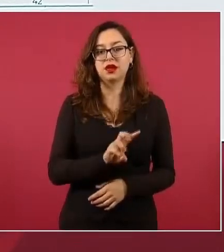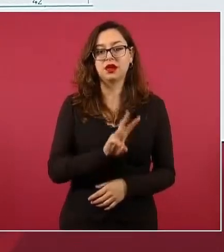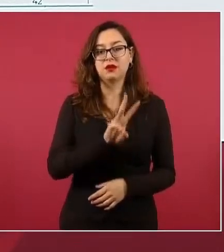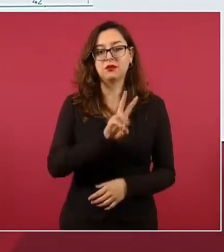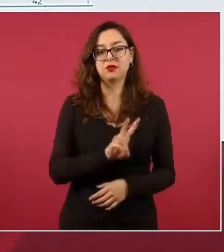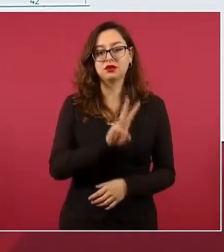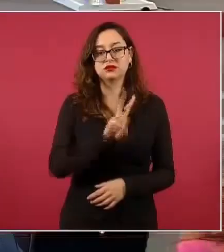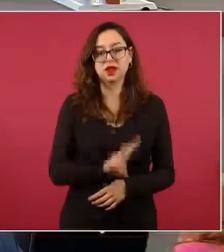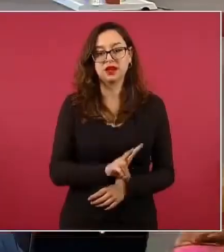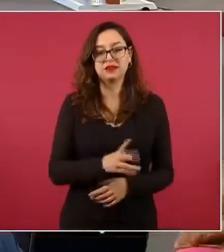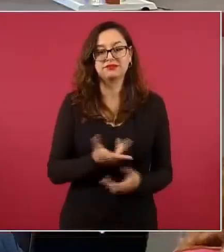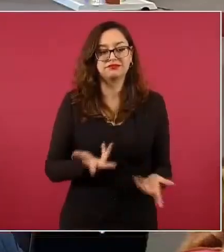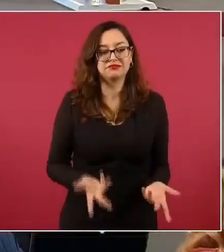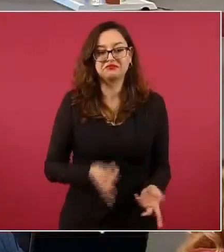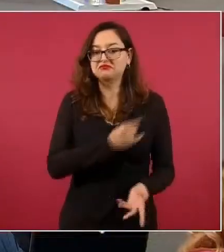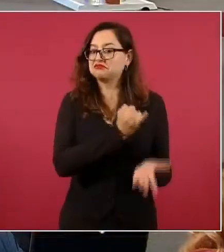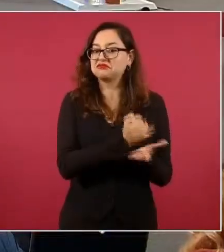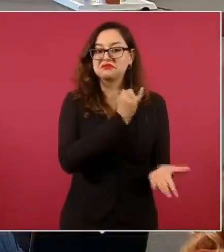Entonces,